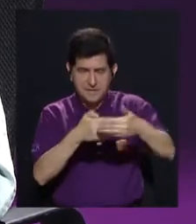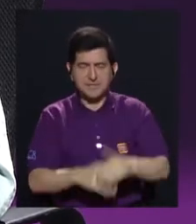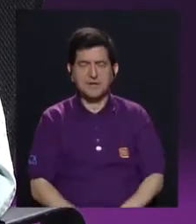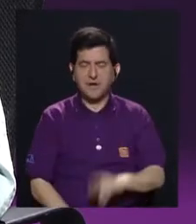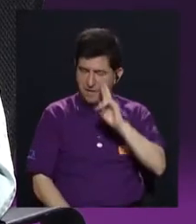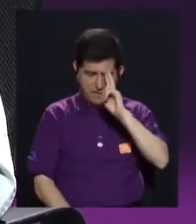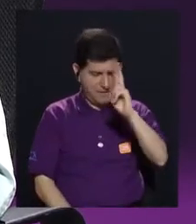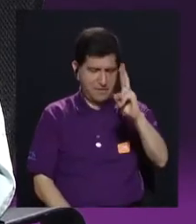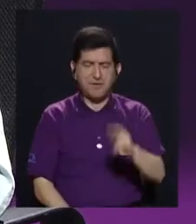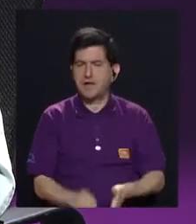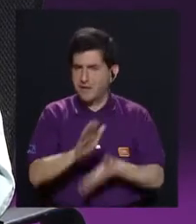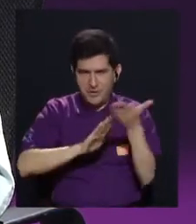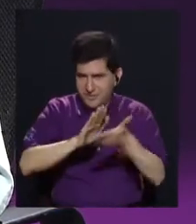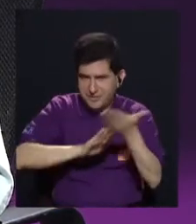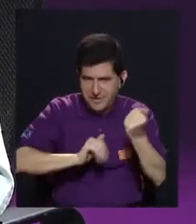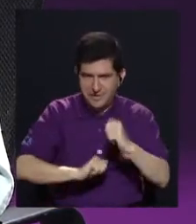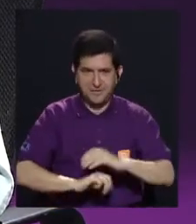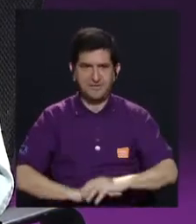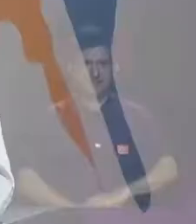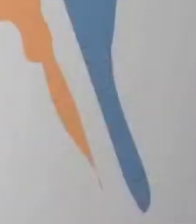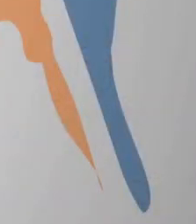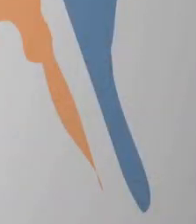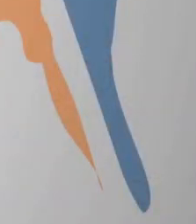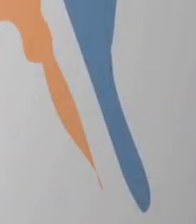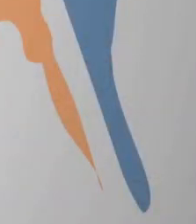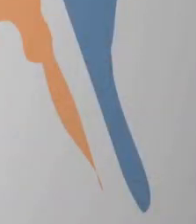con irreverencia no se mueva de allí